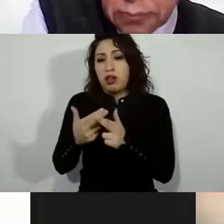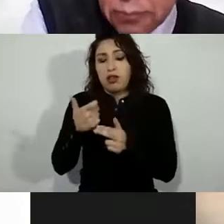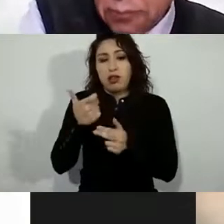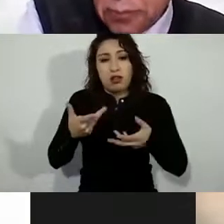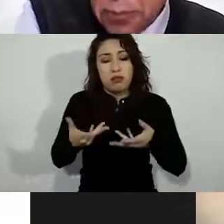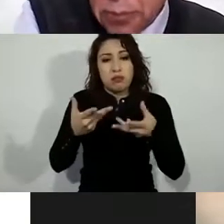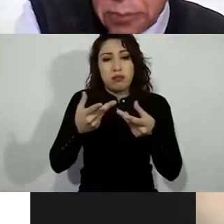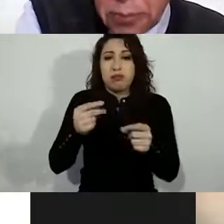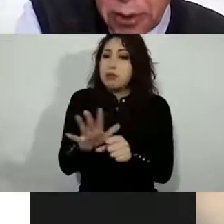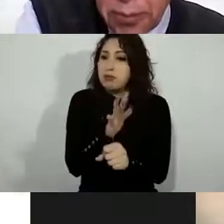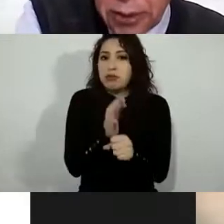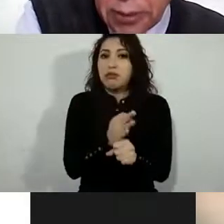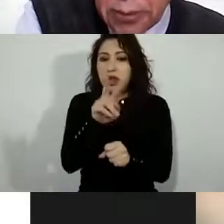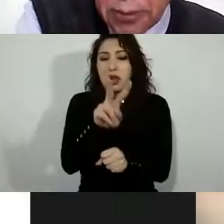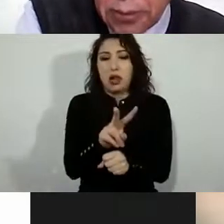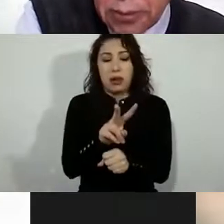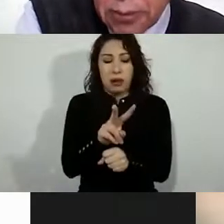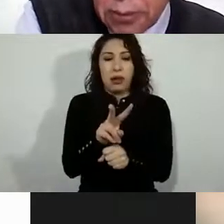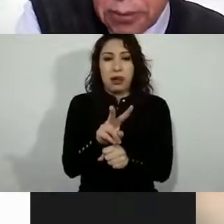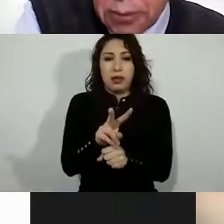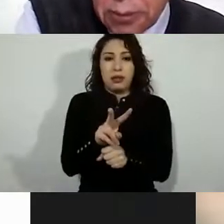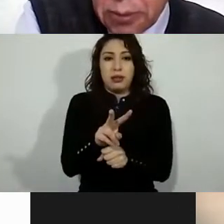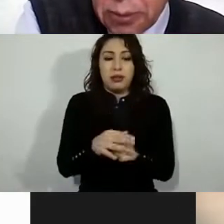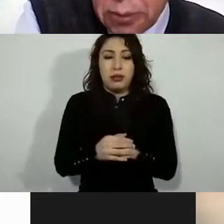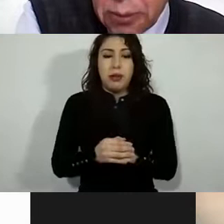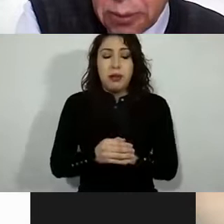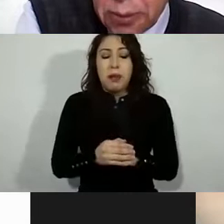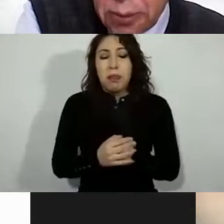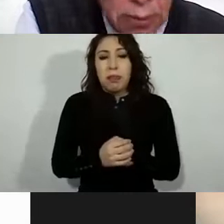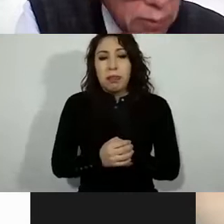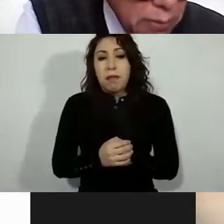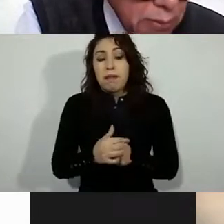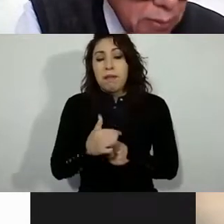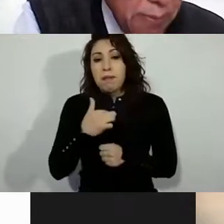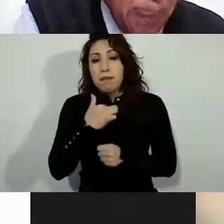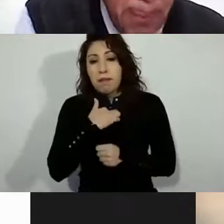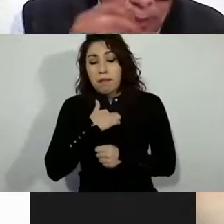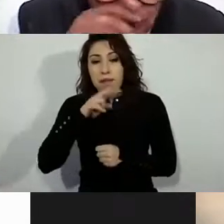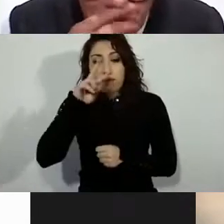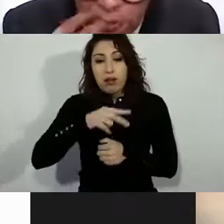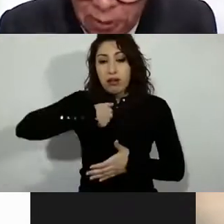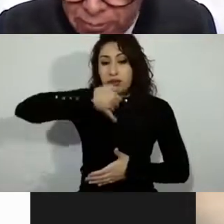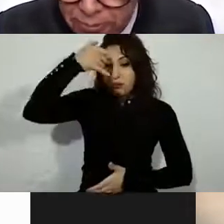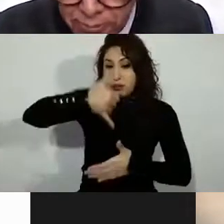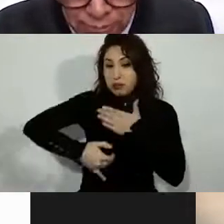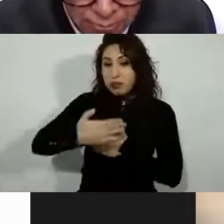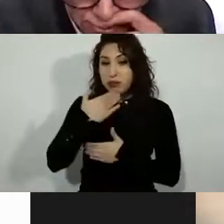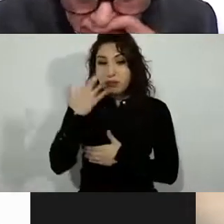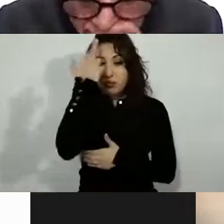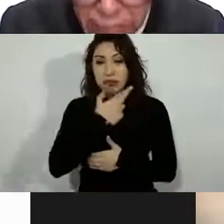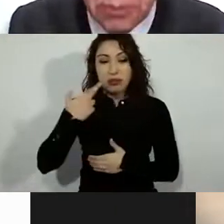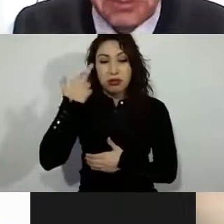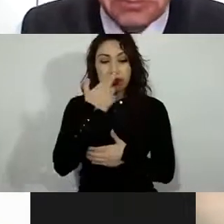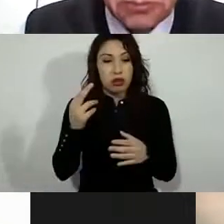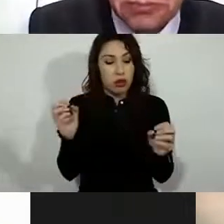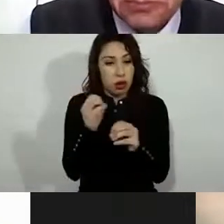Así es que no he podido revisar a fondo, pero en términos generales creo que no va a